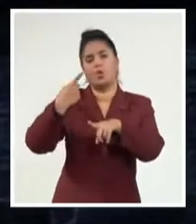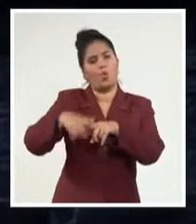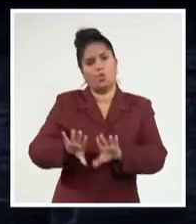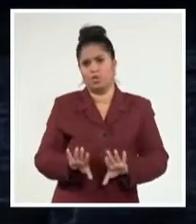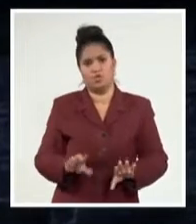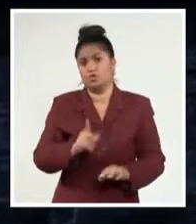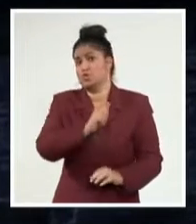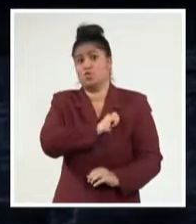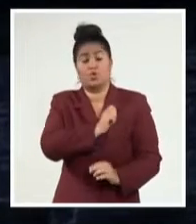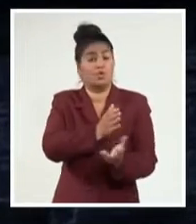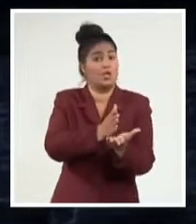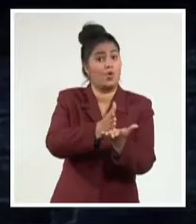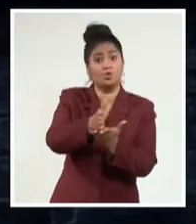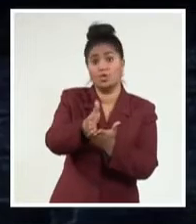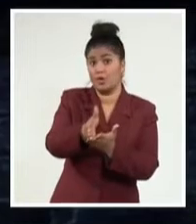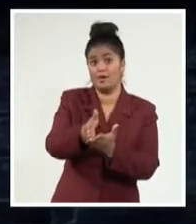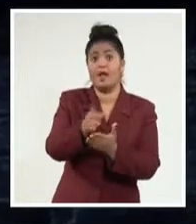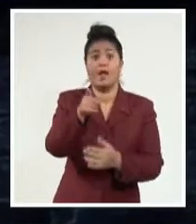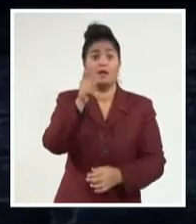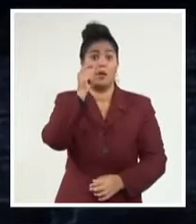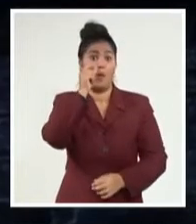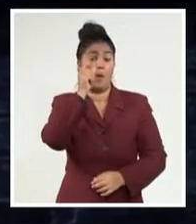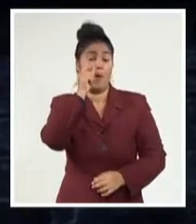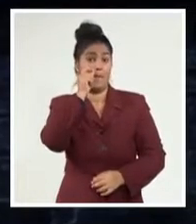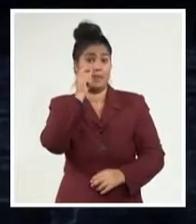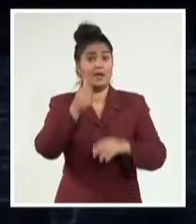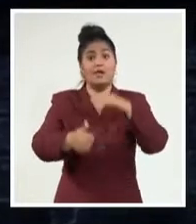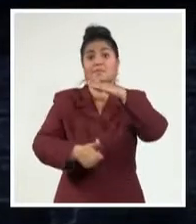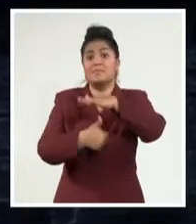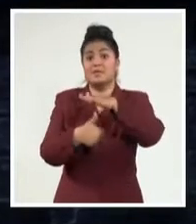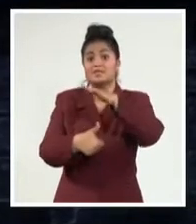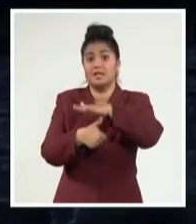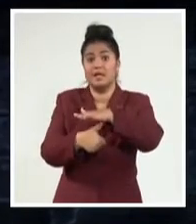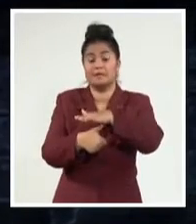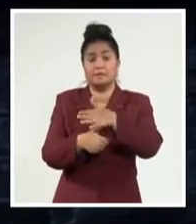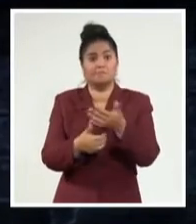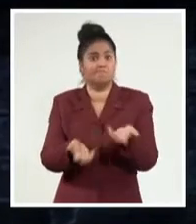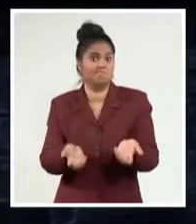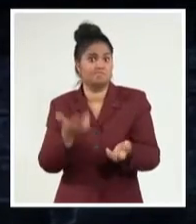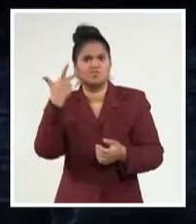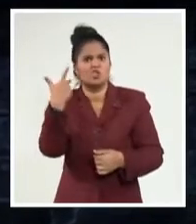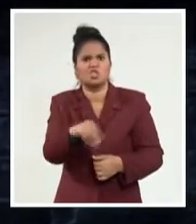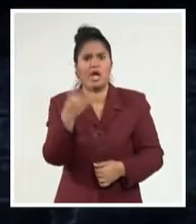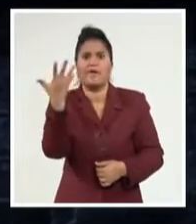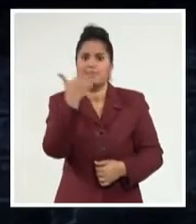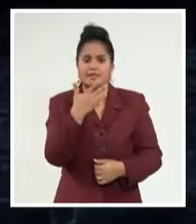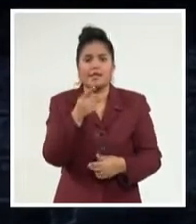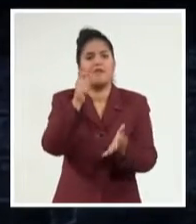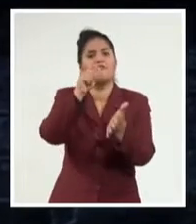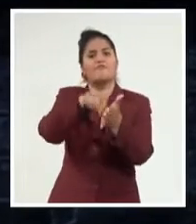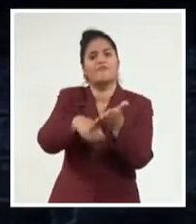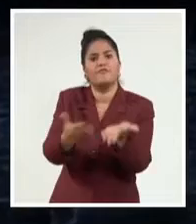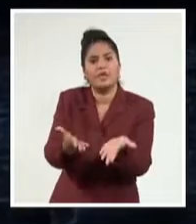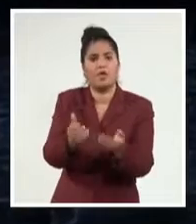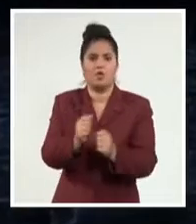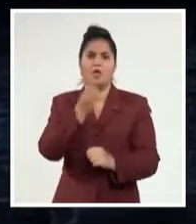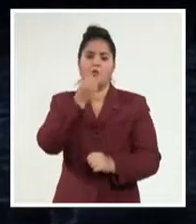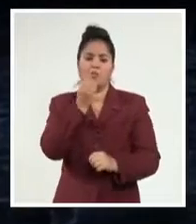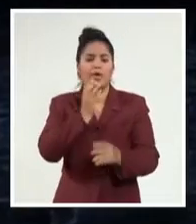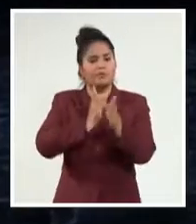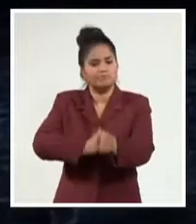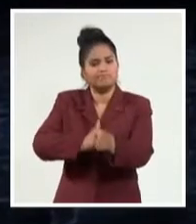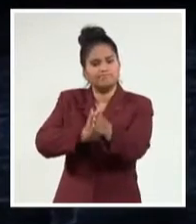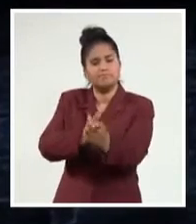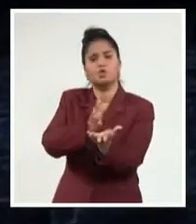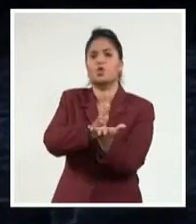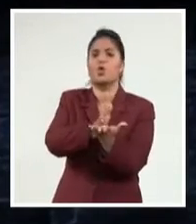a quien le va a ser difícil quitarse la etiqueta de sin rumbo cuando hay una verdad no tan contada. Bastante poco